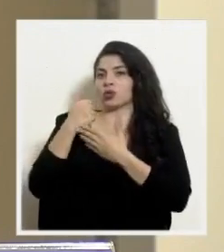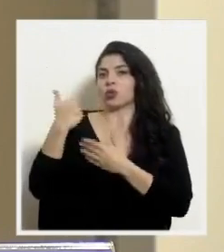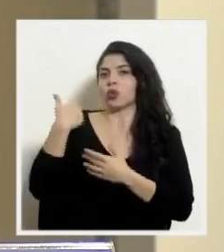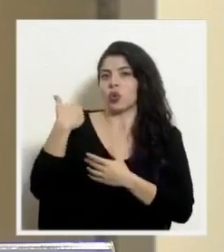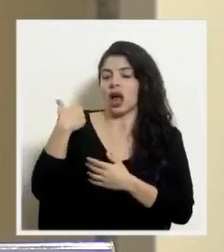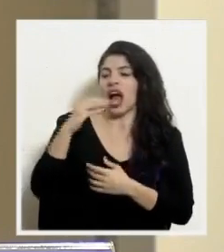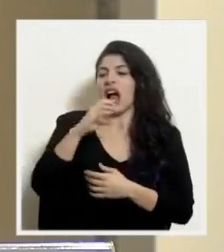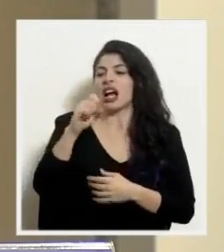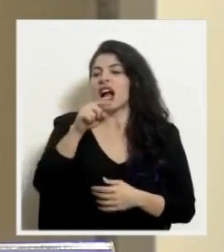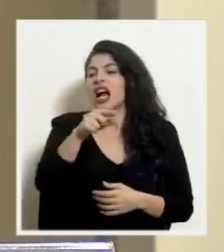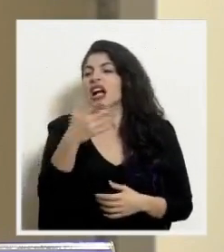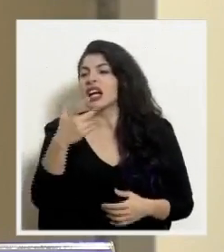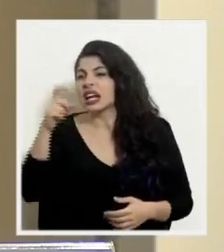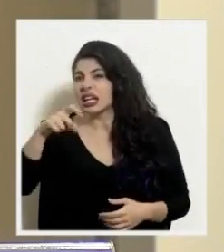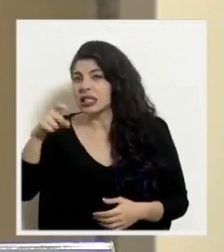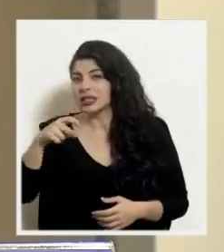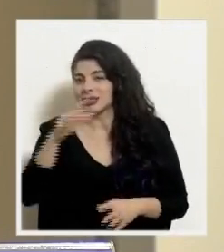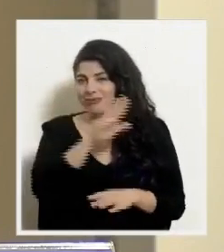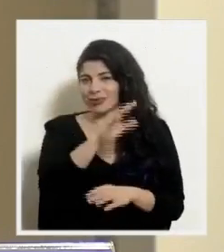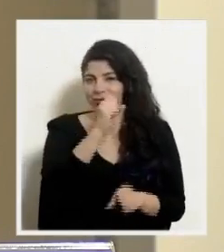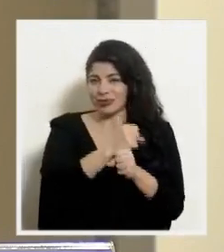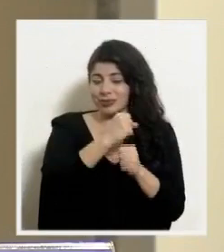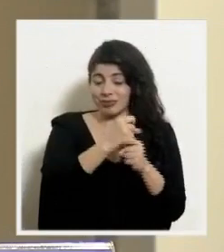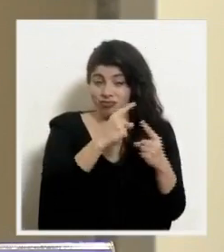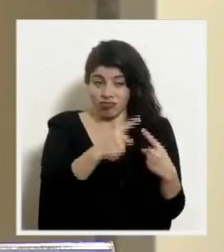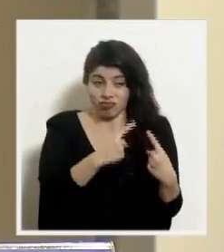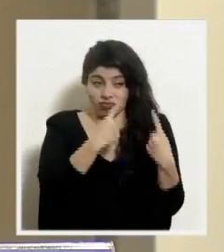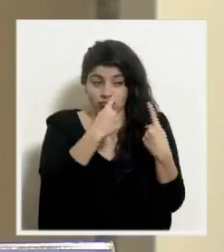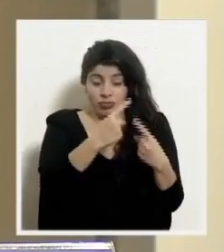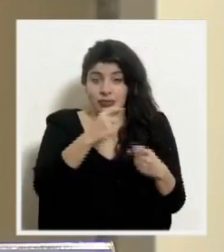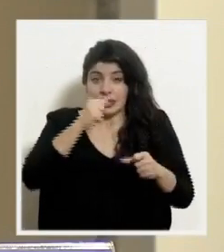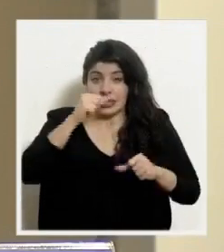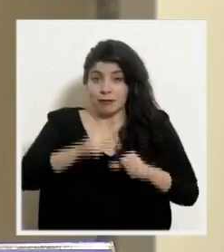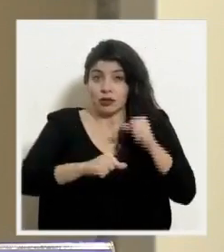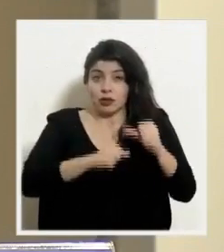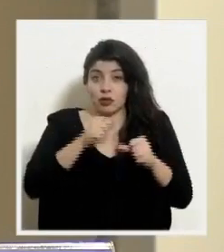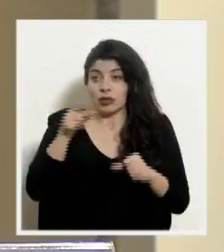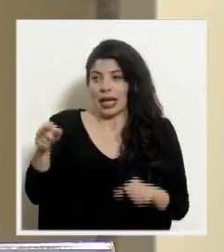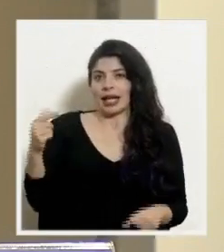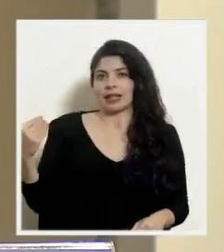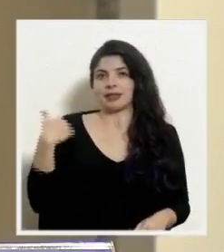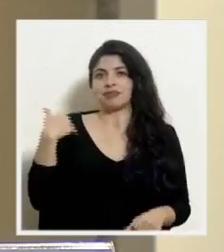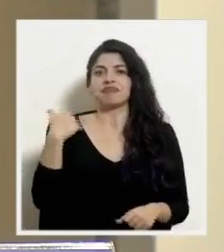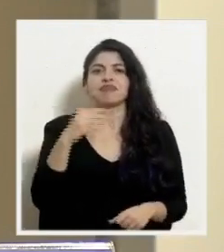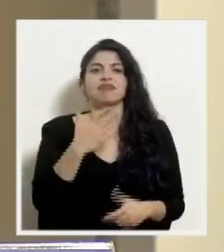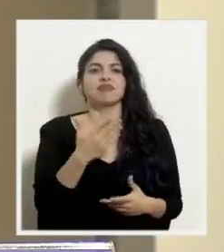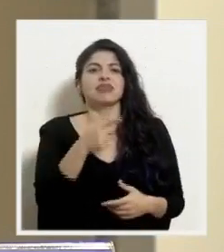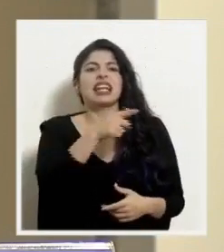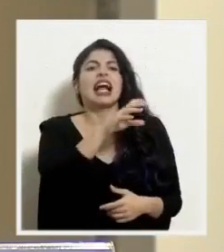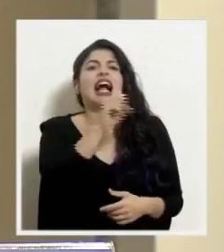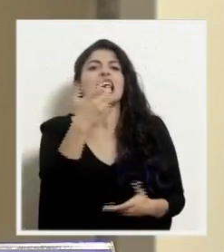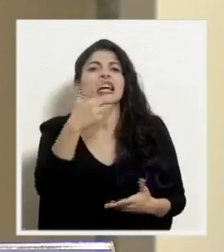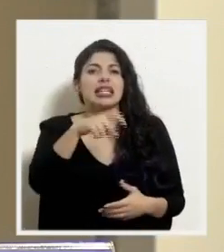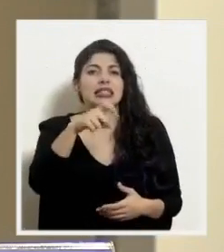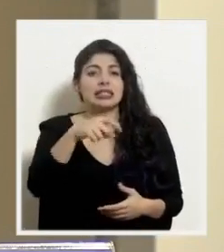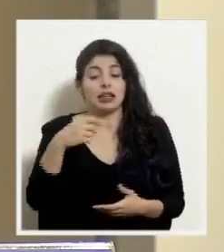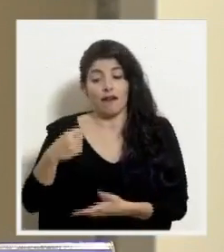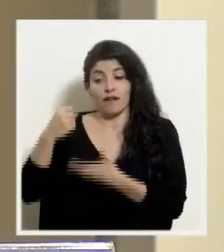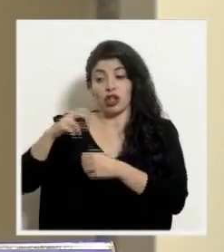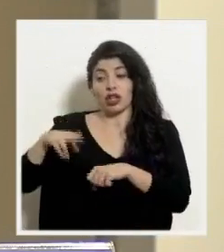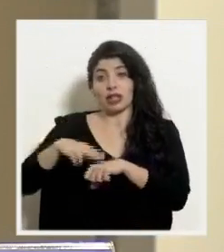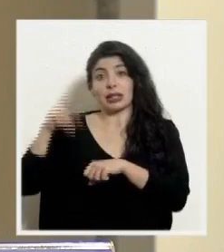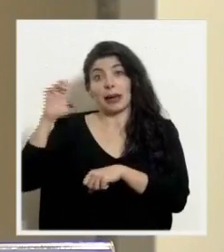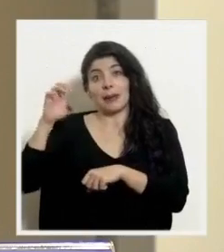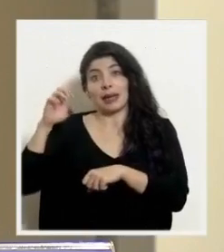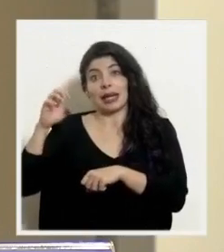además de todo lo que ya ha venido haciendo, de todo el esfuerzo que se ha desarrollado, qué necesita la caja que podamos derivar desde el Fondo Nacional de